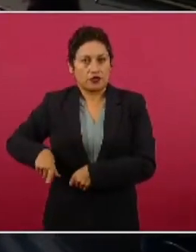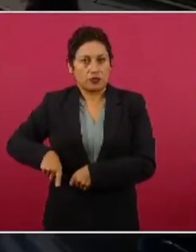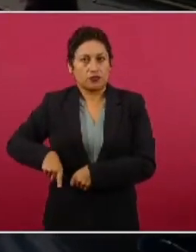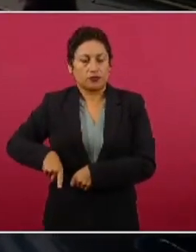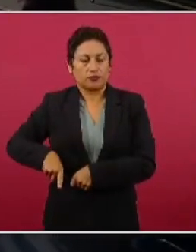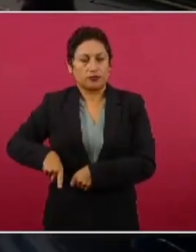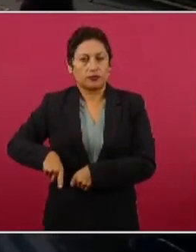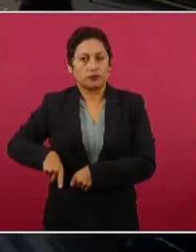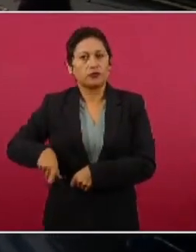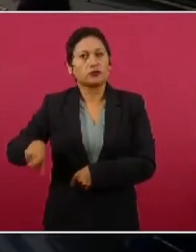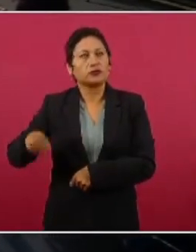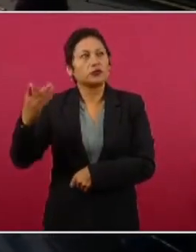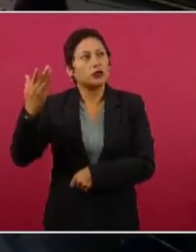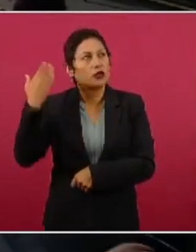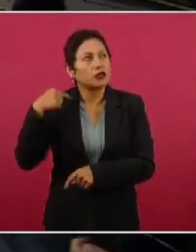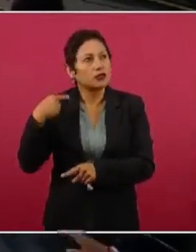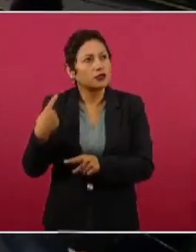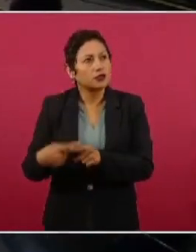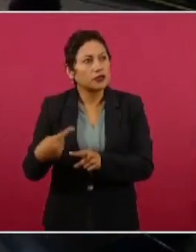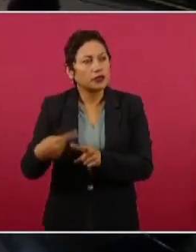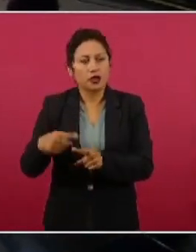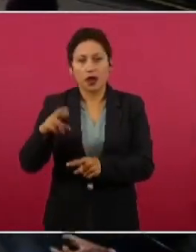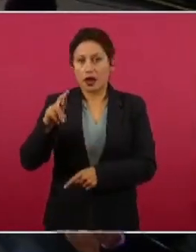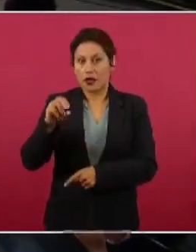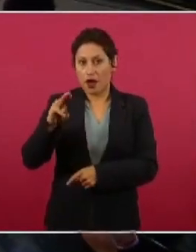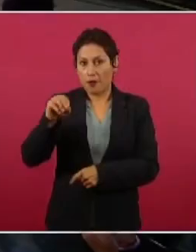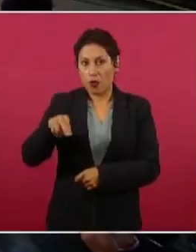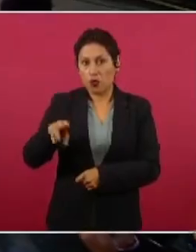era Ramón Corral,